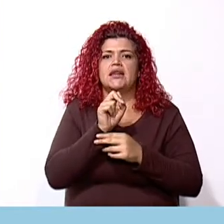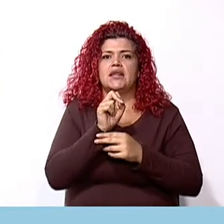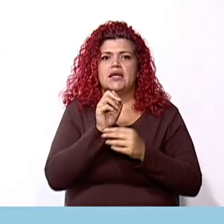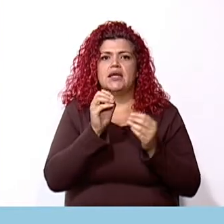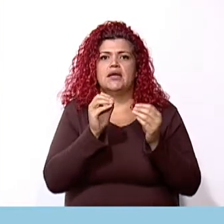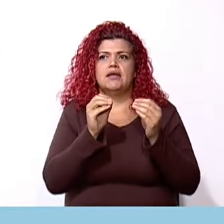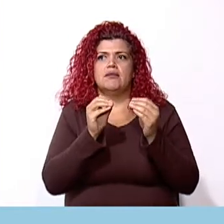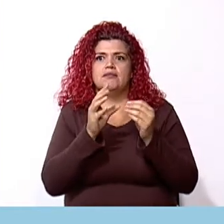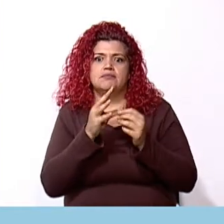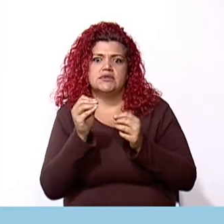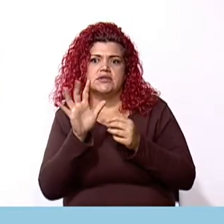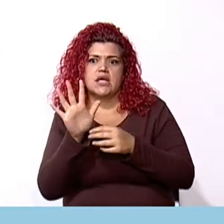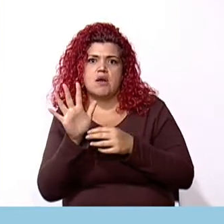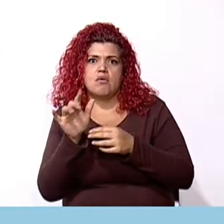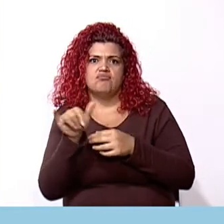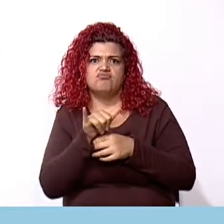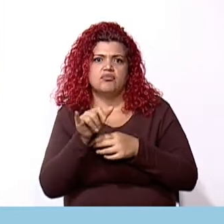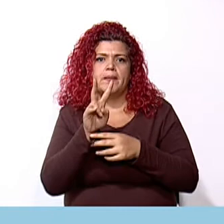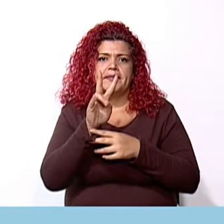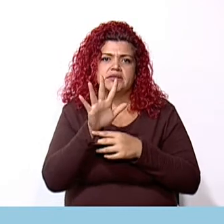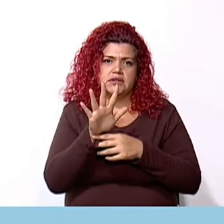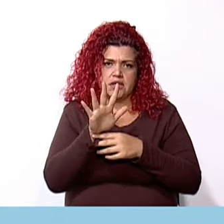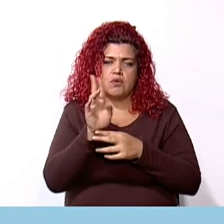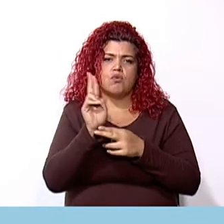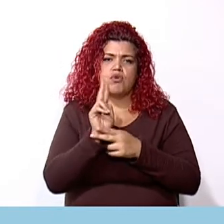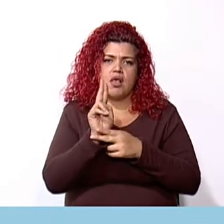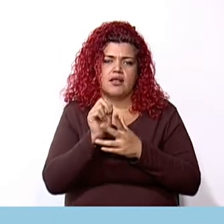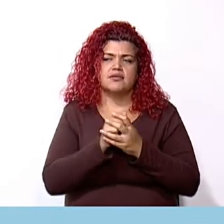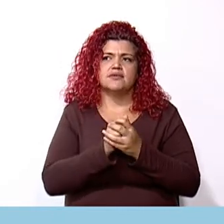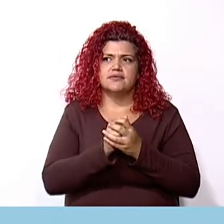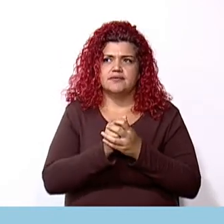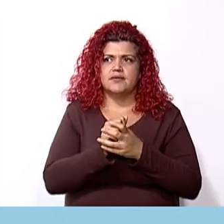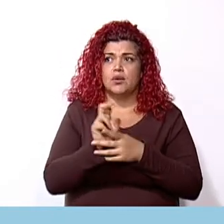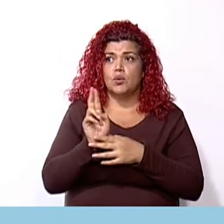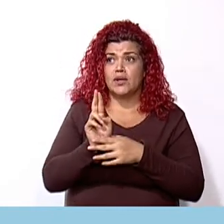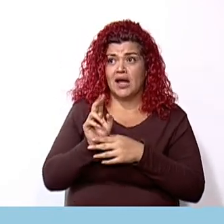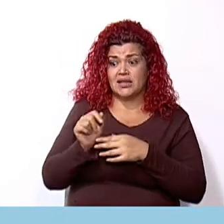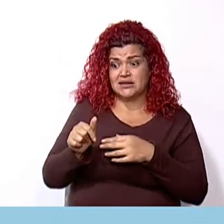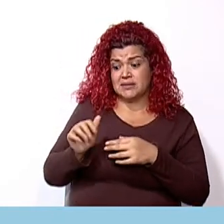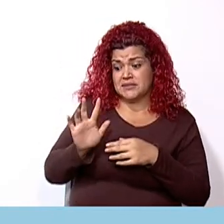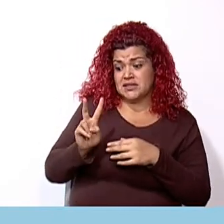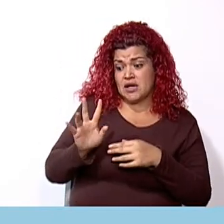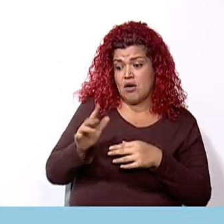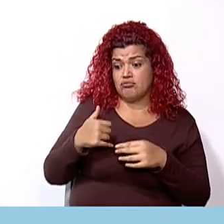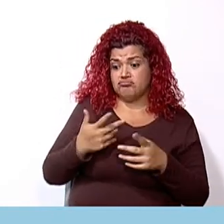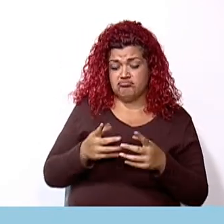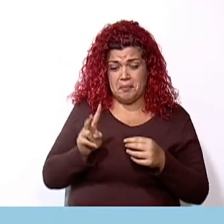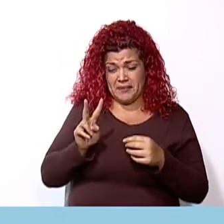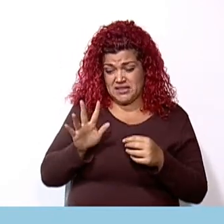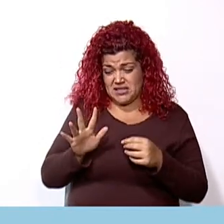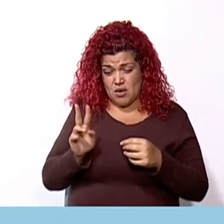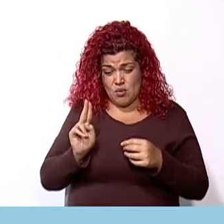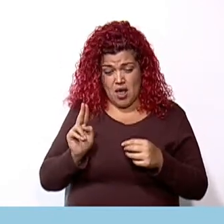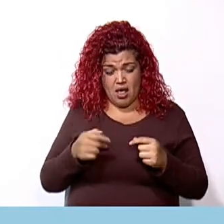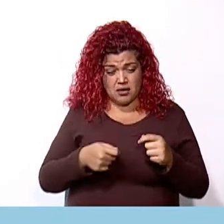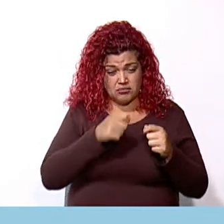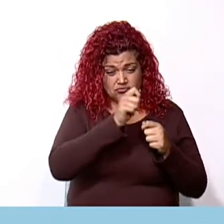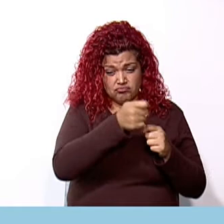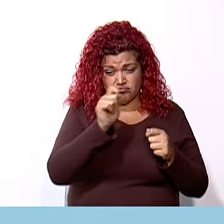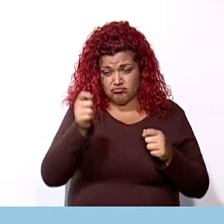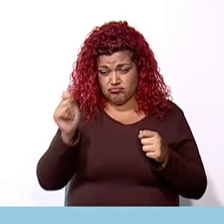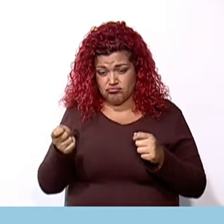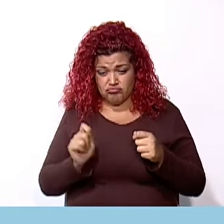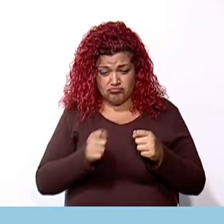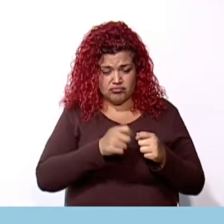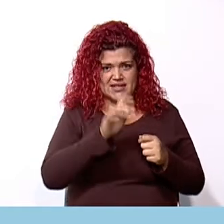5 nos dan 25 unidades. Es decir, vamos a repartir las 25 unidades entre